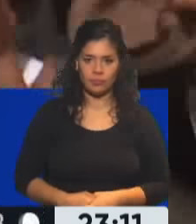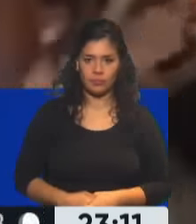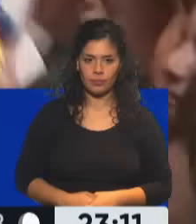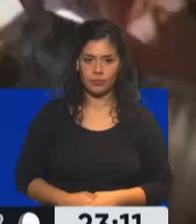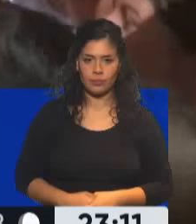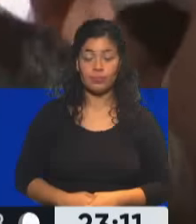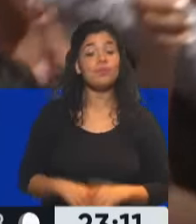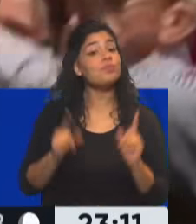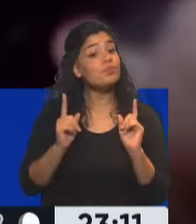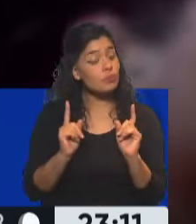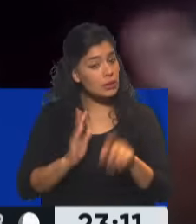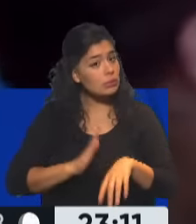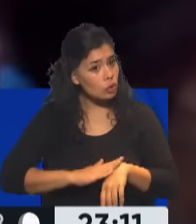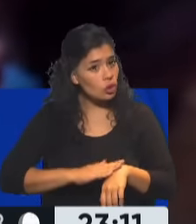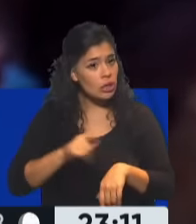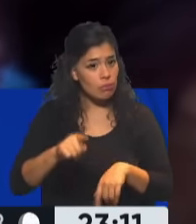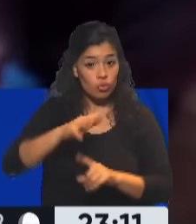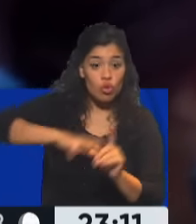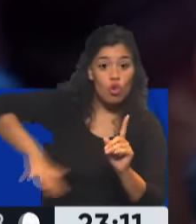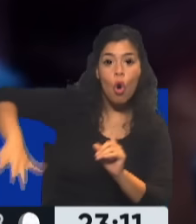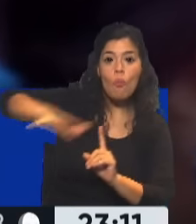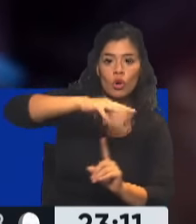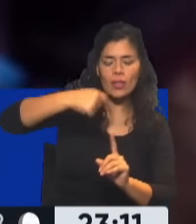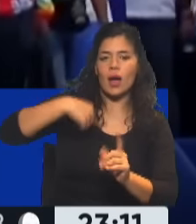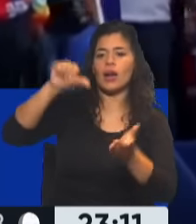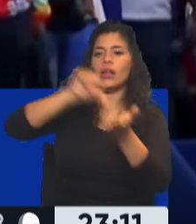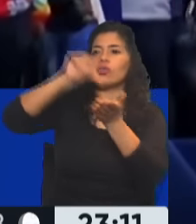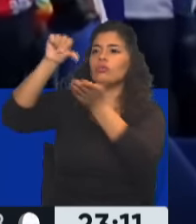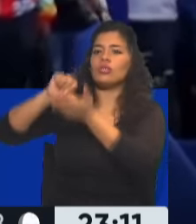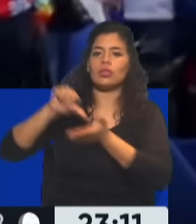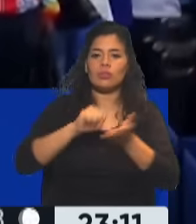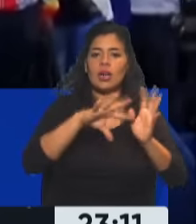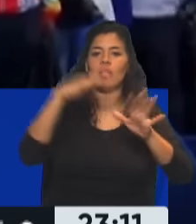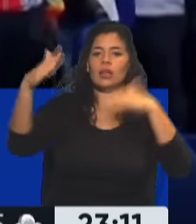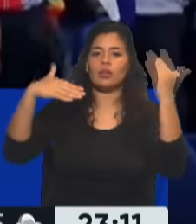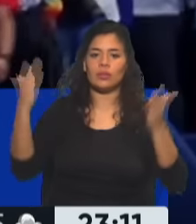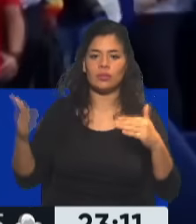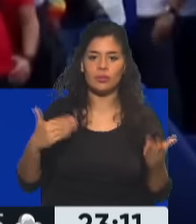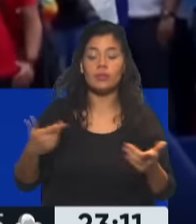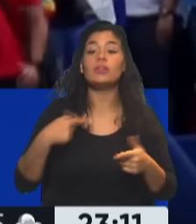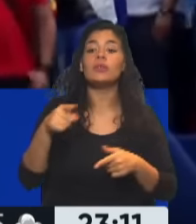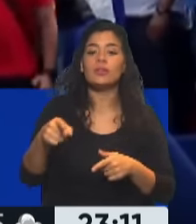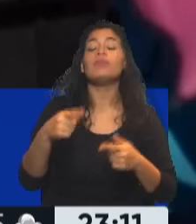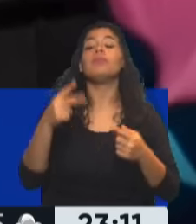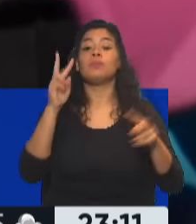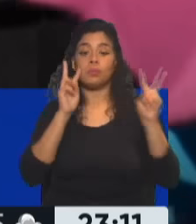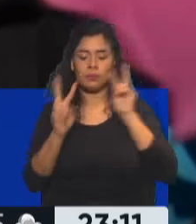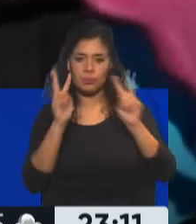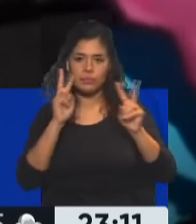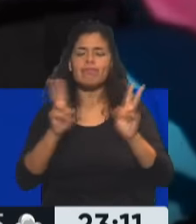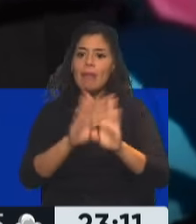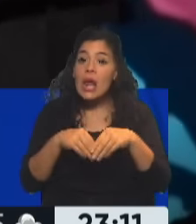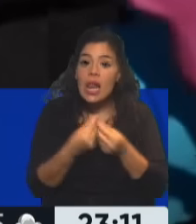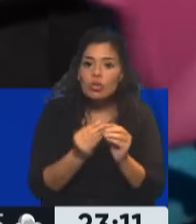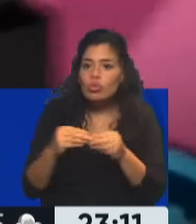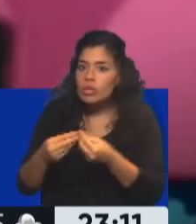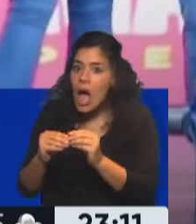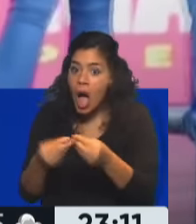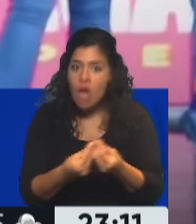Al mismo tiempo, la comunidad internacional trabaja para que los candidatos firmen un documento por el que se comprometen a aceptar los resultados de los